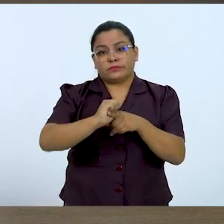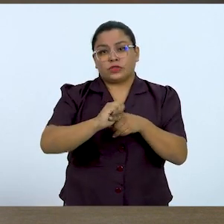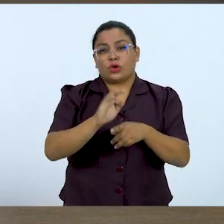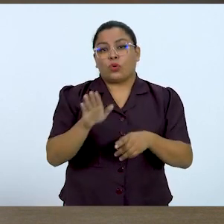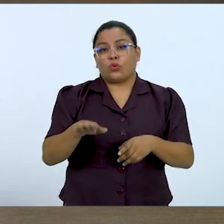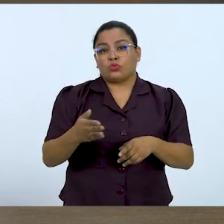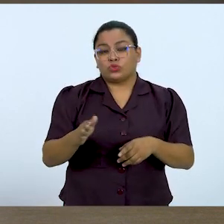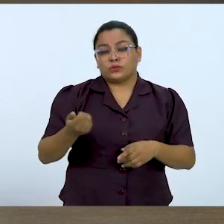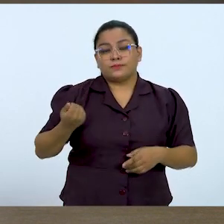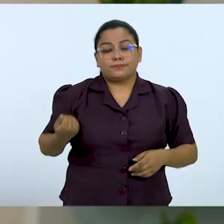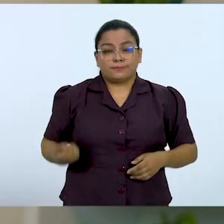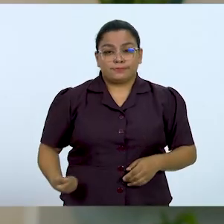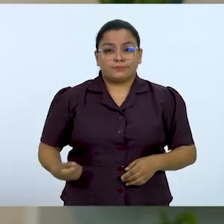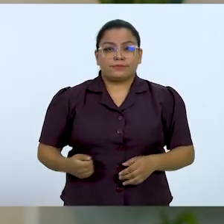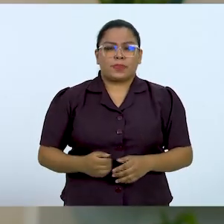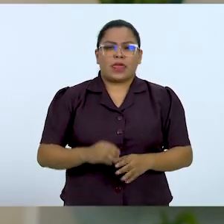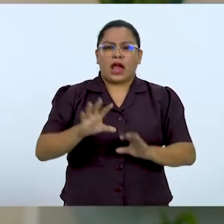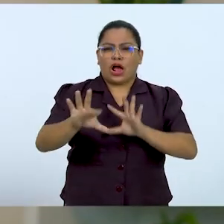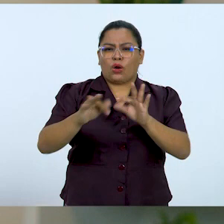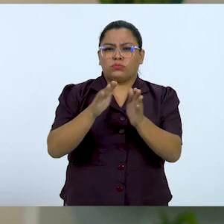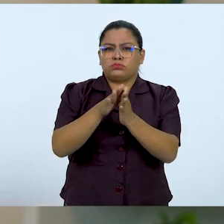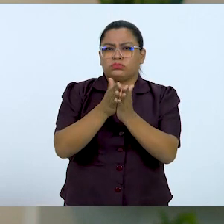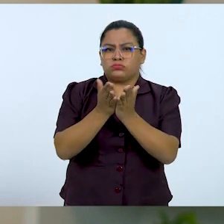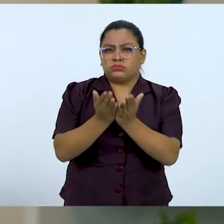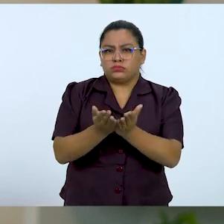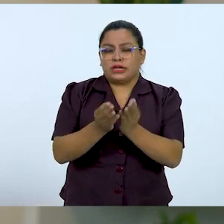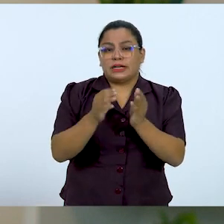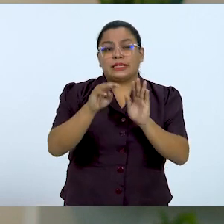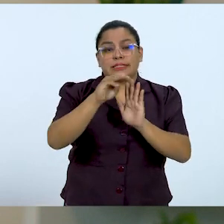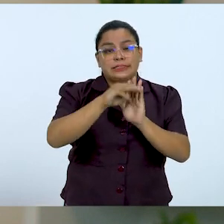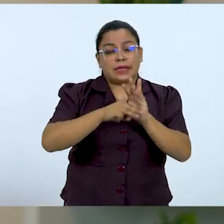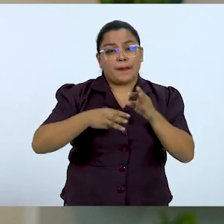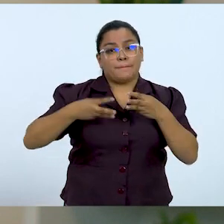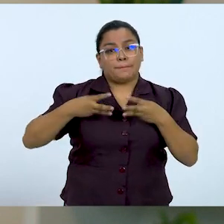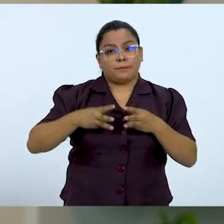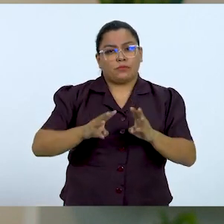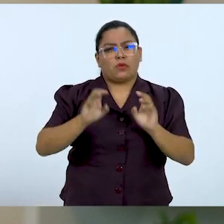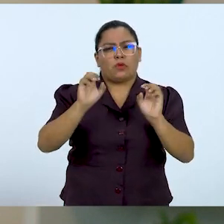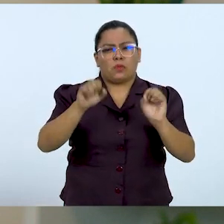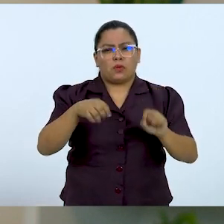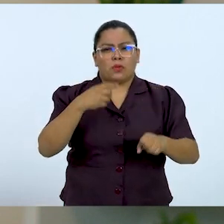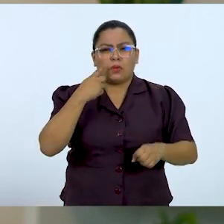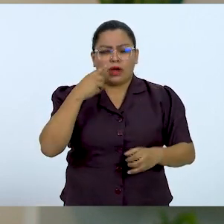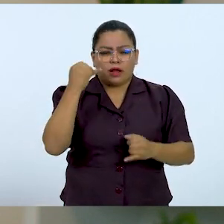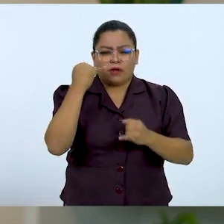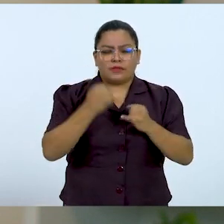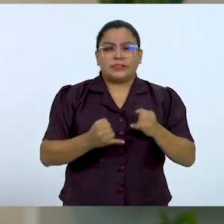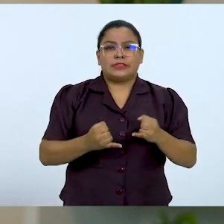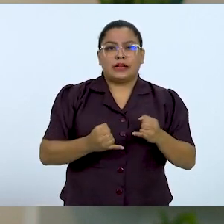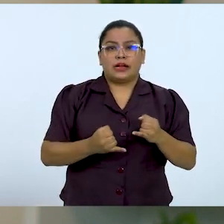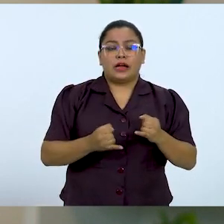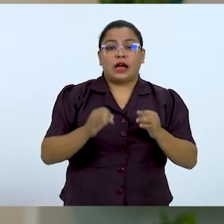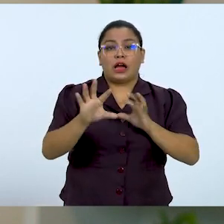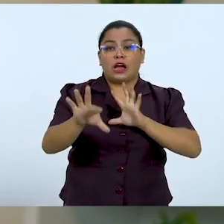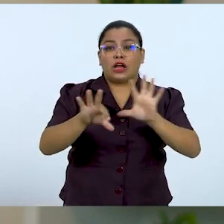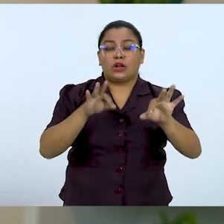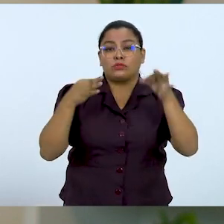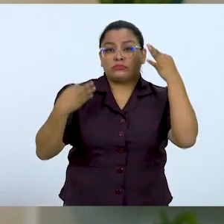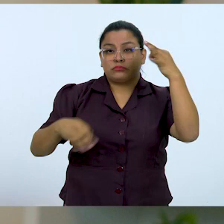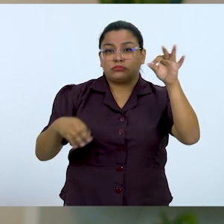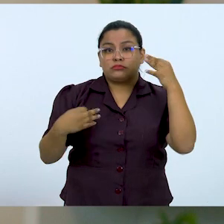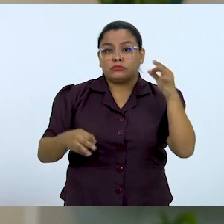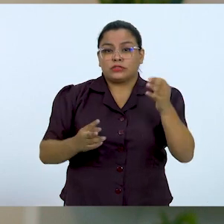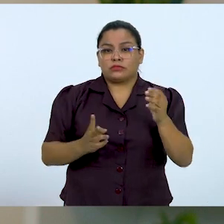para uso del estudiante. En algunos libros de texto y guías metodológicas podremos encontrar al final